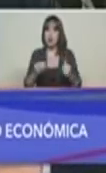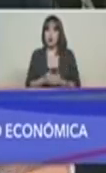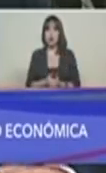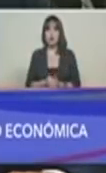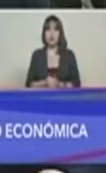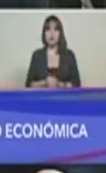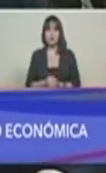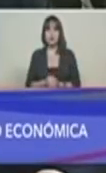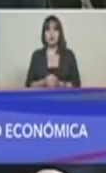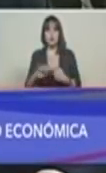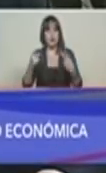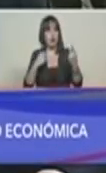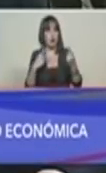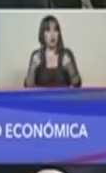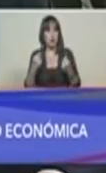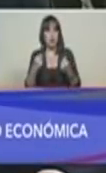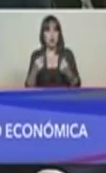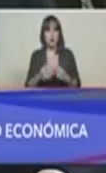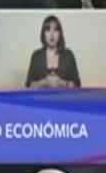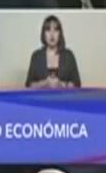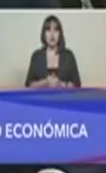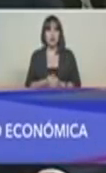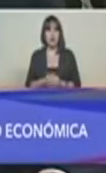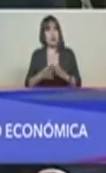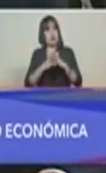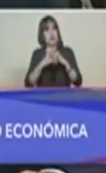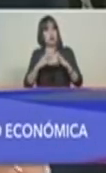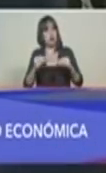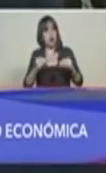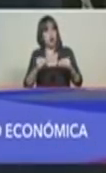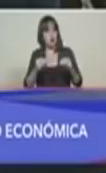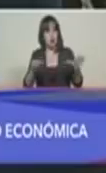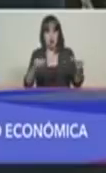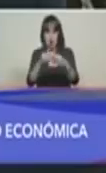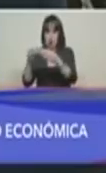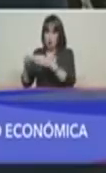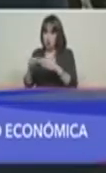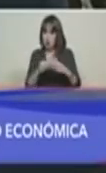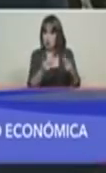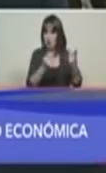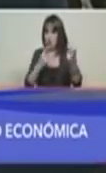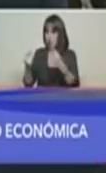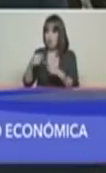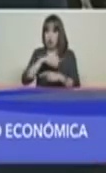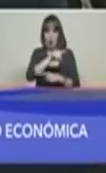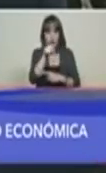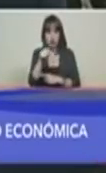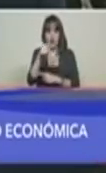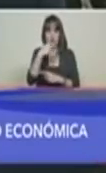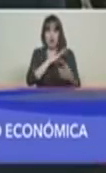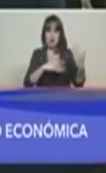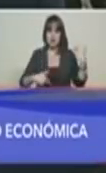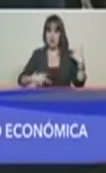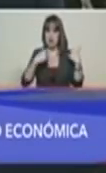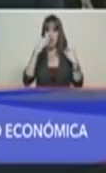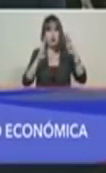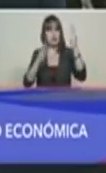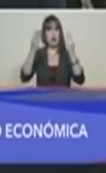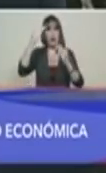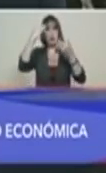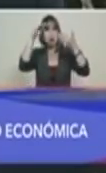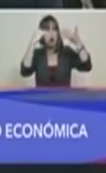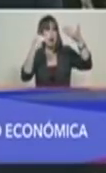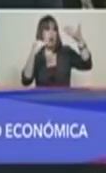en todo el campo económico, en todos los actores económicos nacionales. Usted ha dado un balance